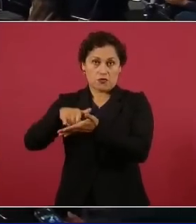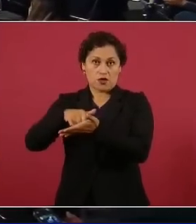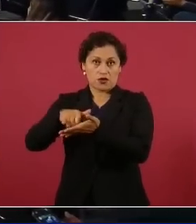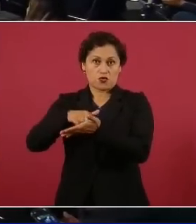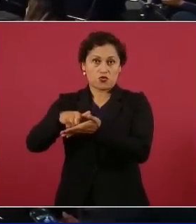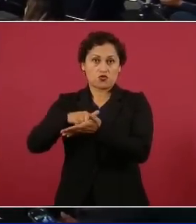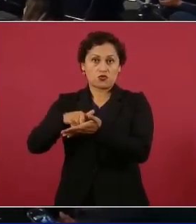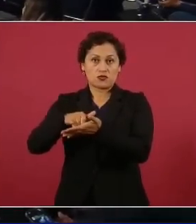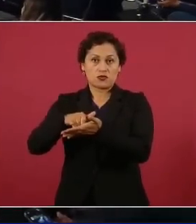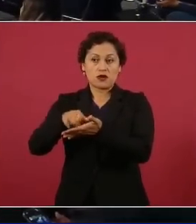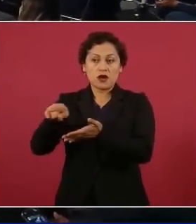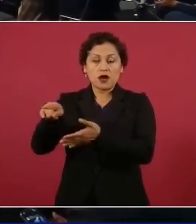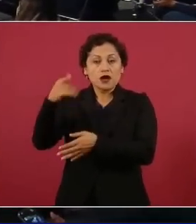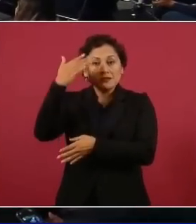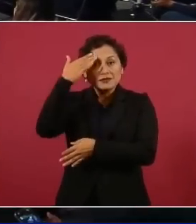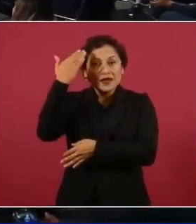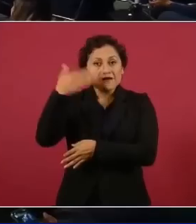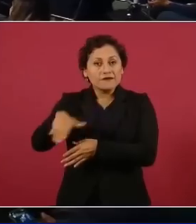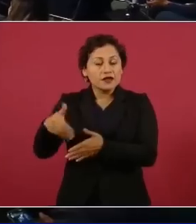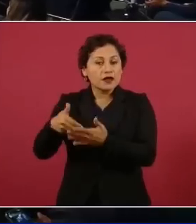compraron